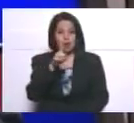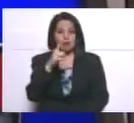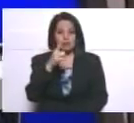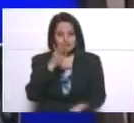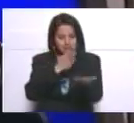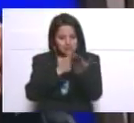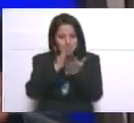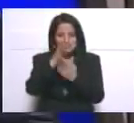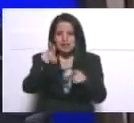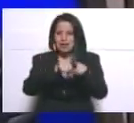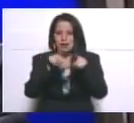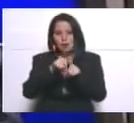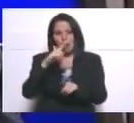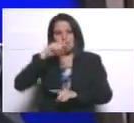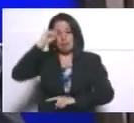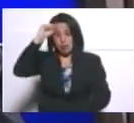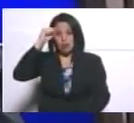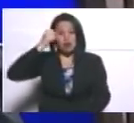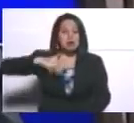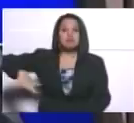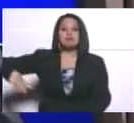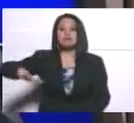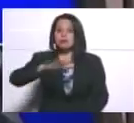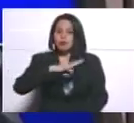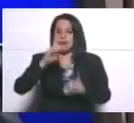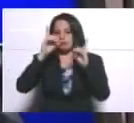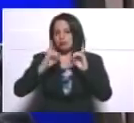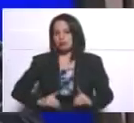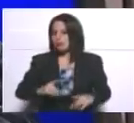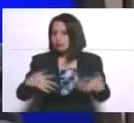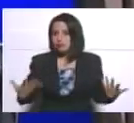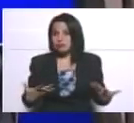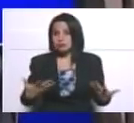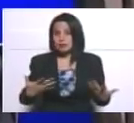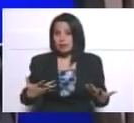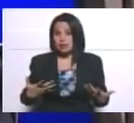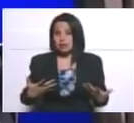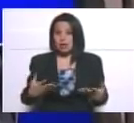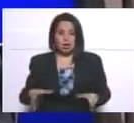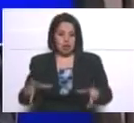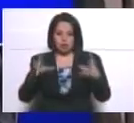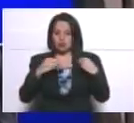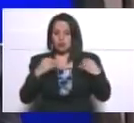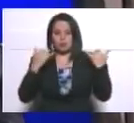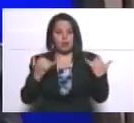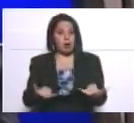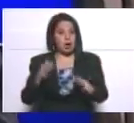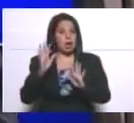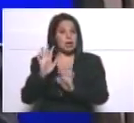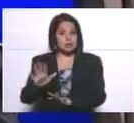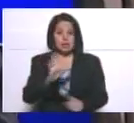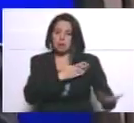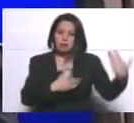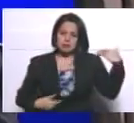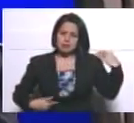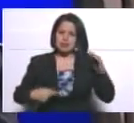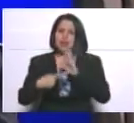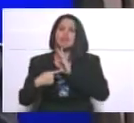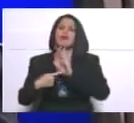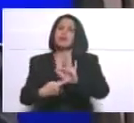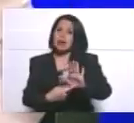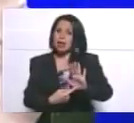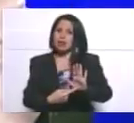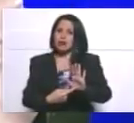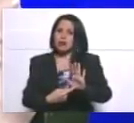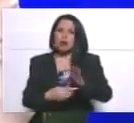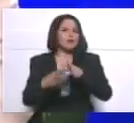pueblo, del cual formamos parte todos nosotros, por supuesto, así lo asumimos. Y el presidente Maduro lo ha demostrado por sí mismo en